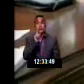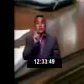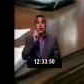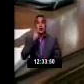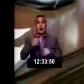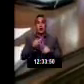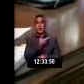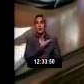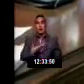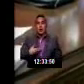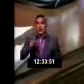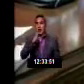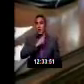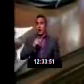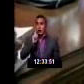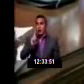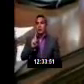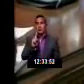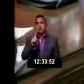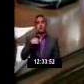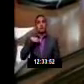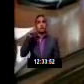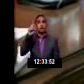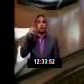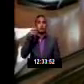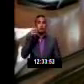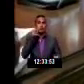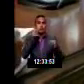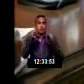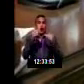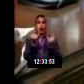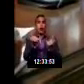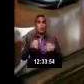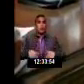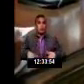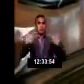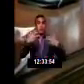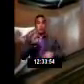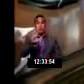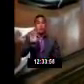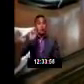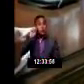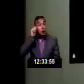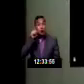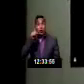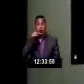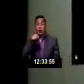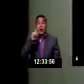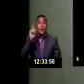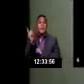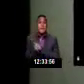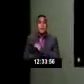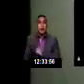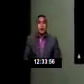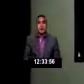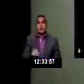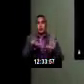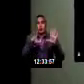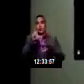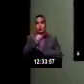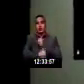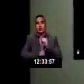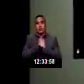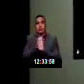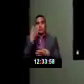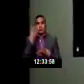el expresidente Rafael Correa, quien está compareciendo vía telemática. Recordemos que él fue sentenciado a